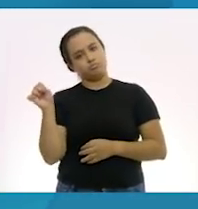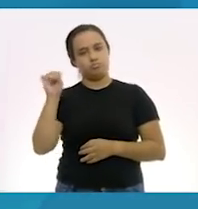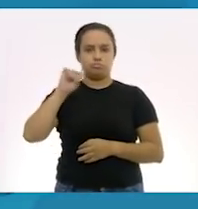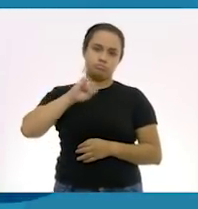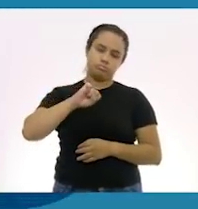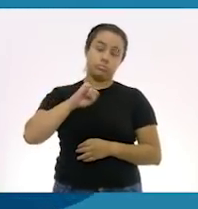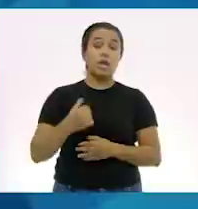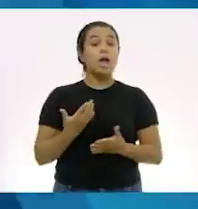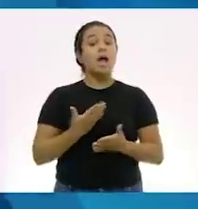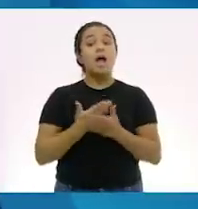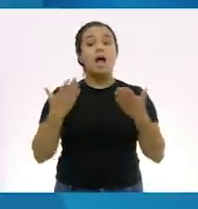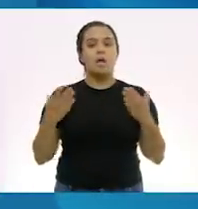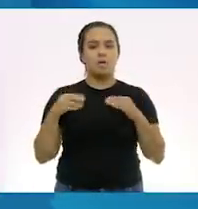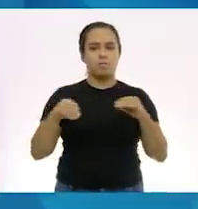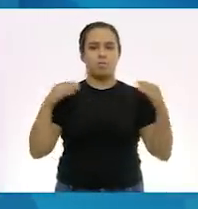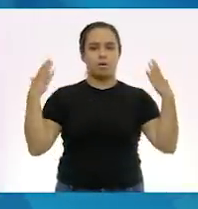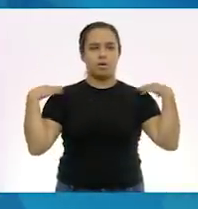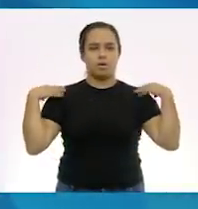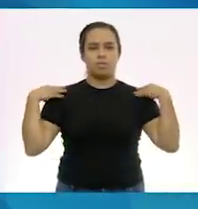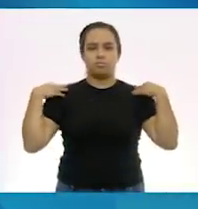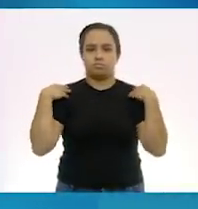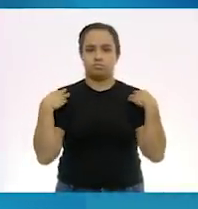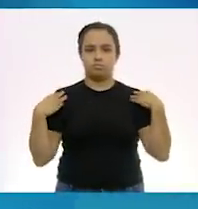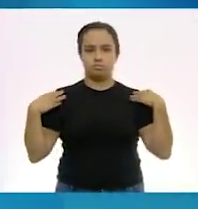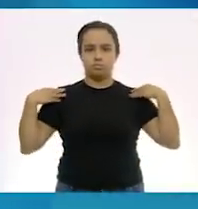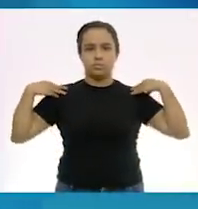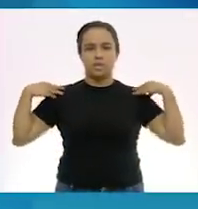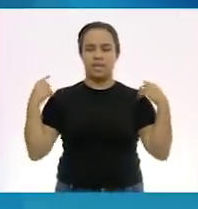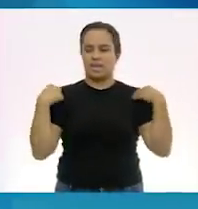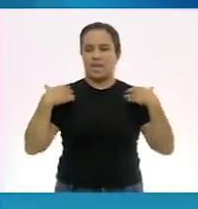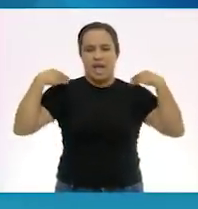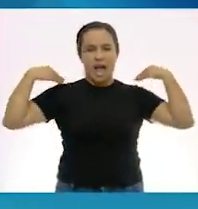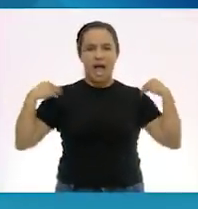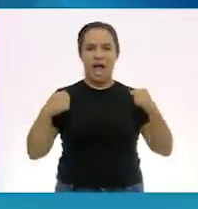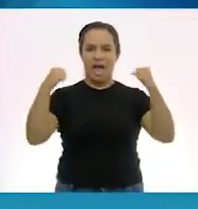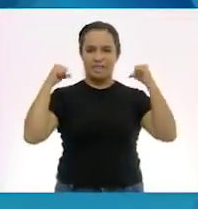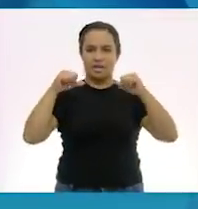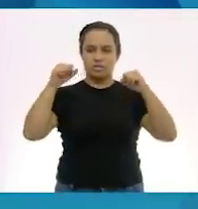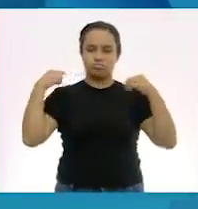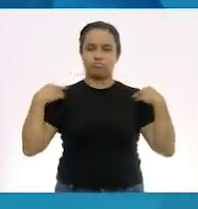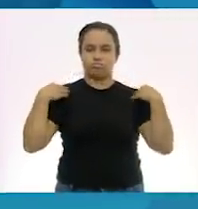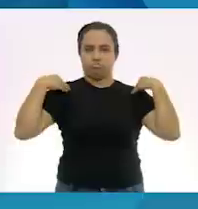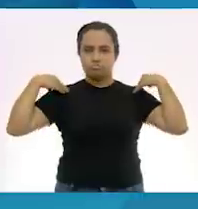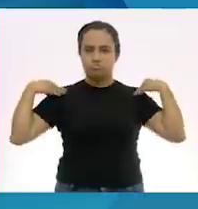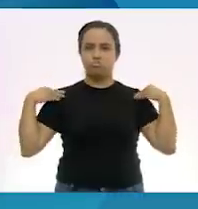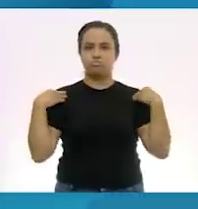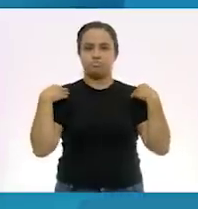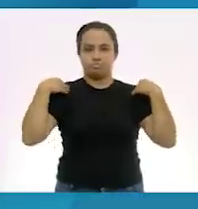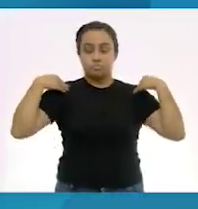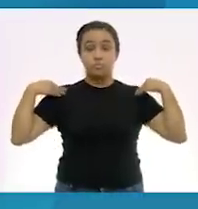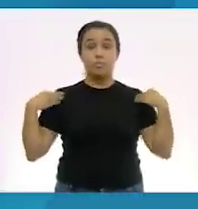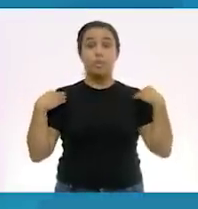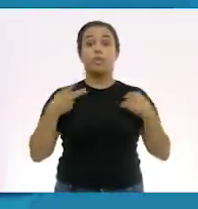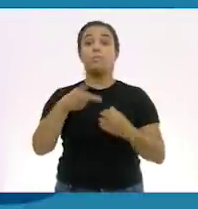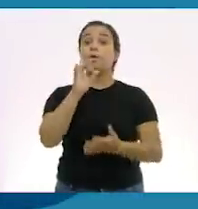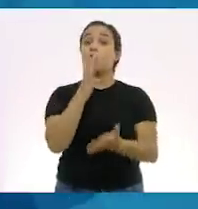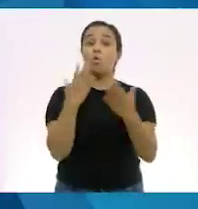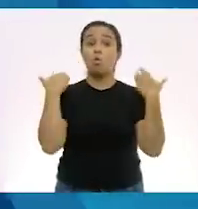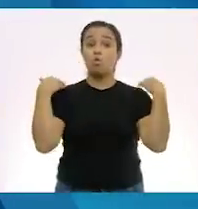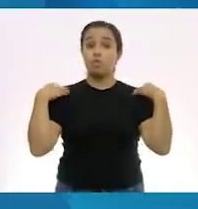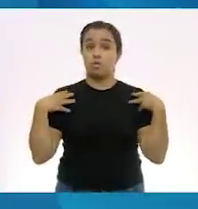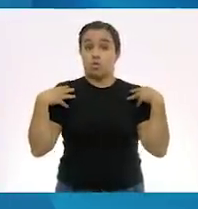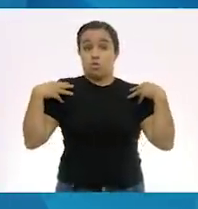la cabeza hacia el frente y hacia atrás con movimientos grandes pero lentos. Después